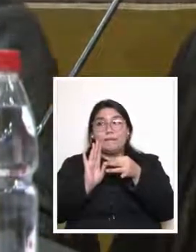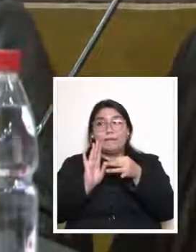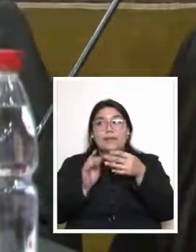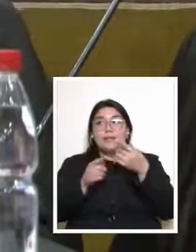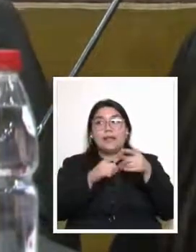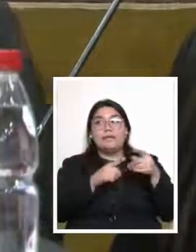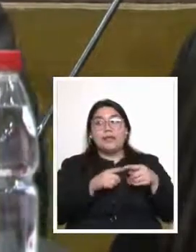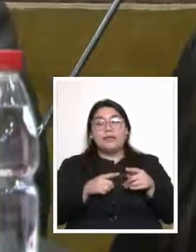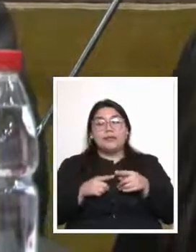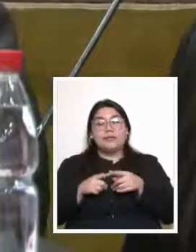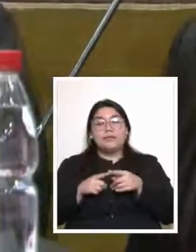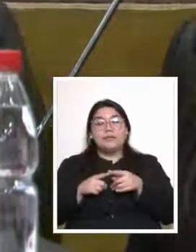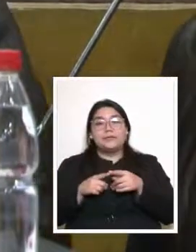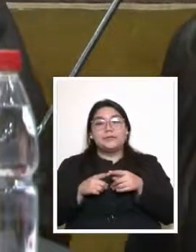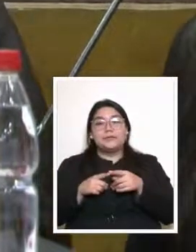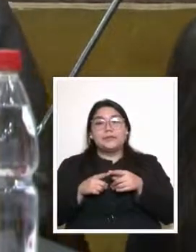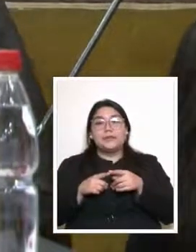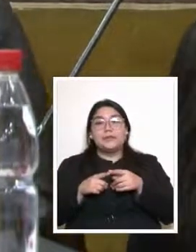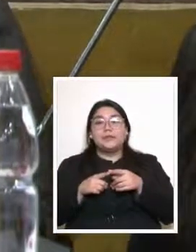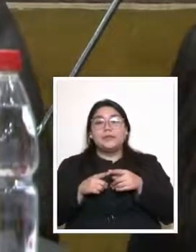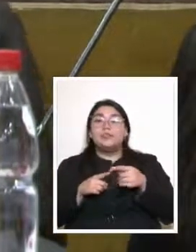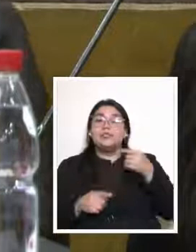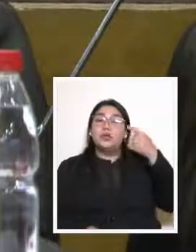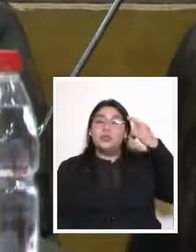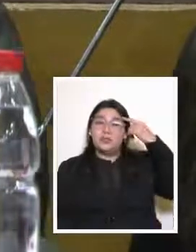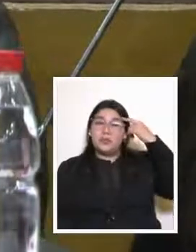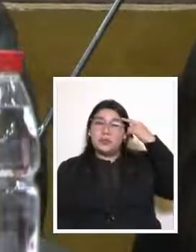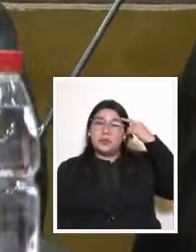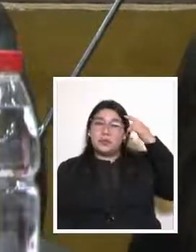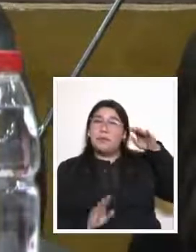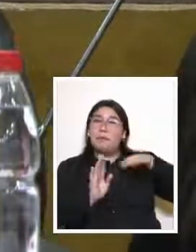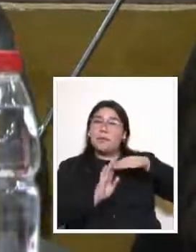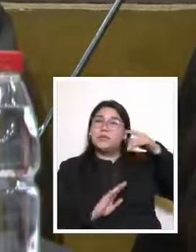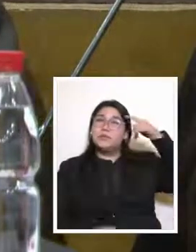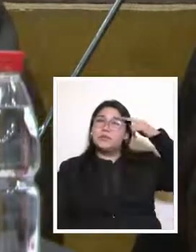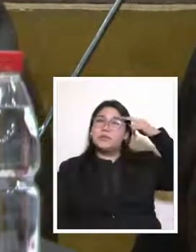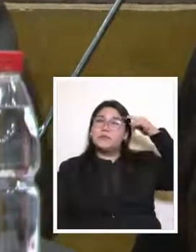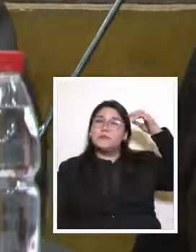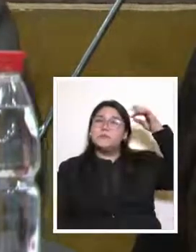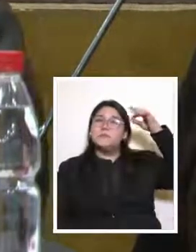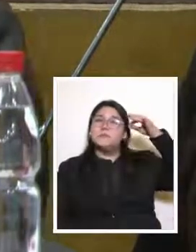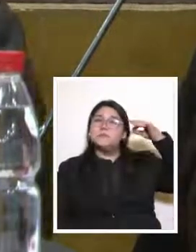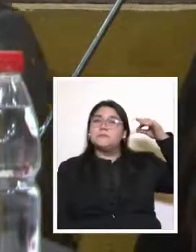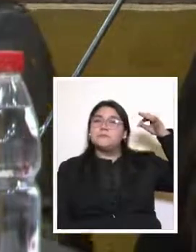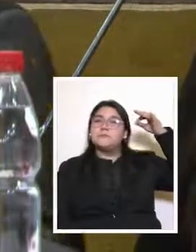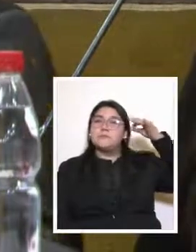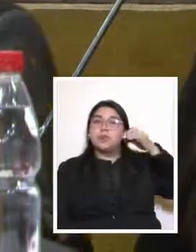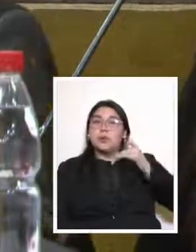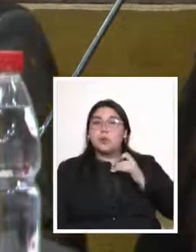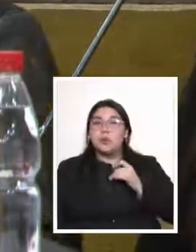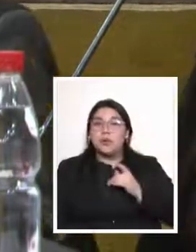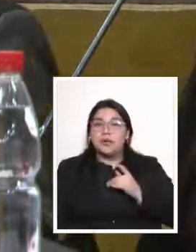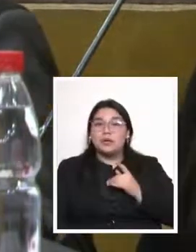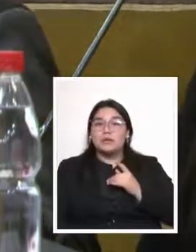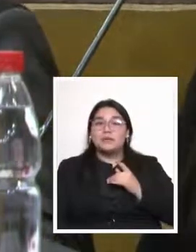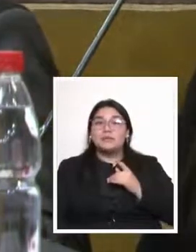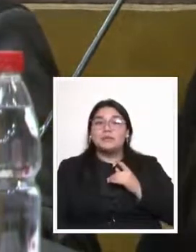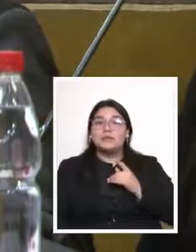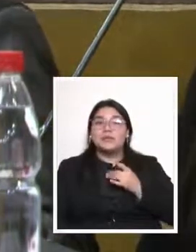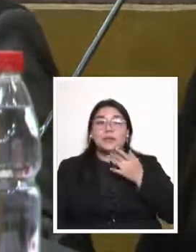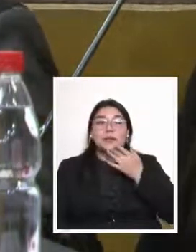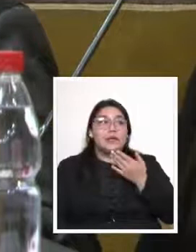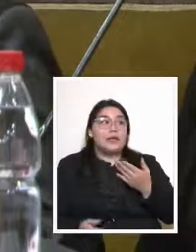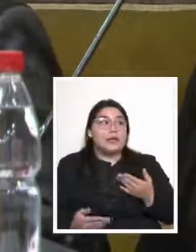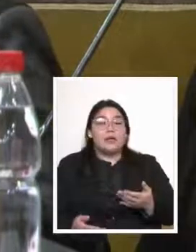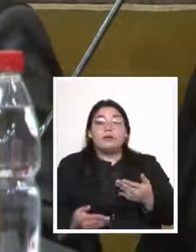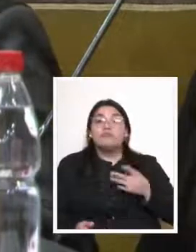áreas, y yo creo que la que más me quedó dando vueltas fue la escuela. ¿Por qué? Porque hoy día entendemos,